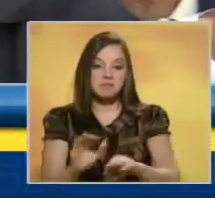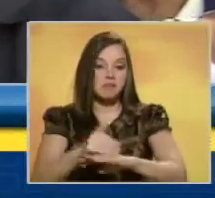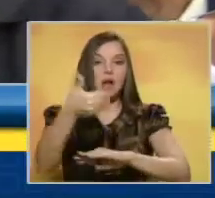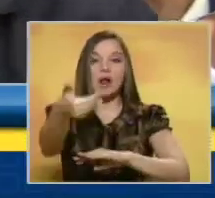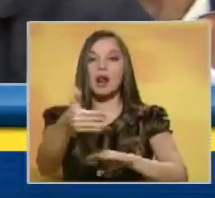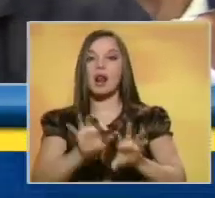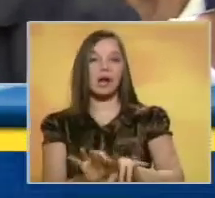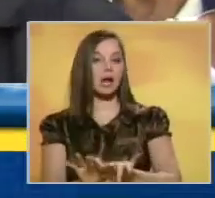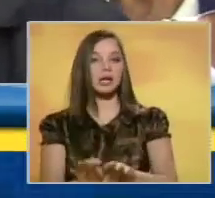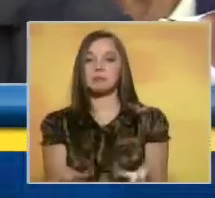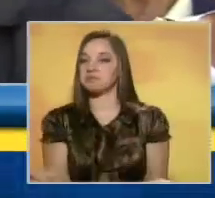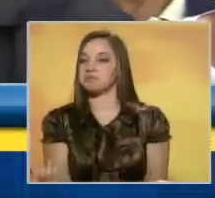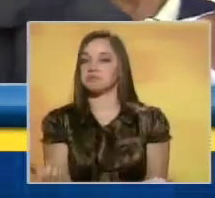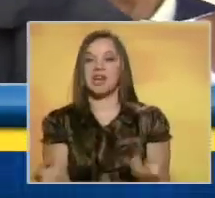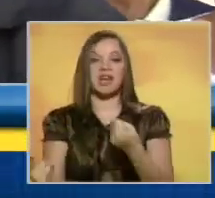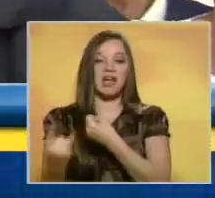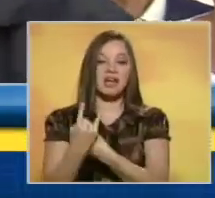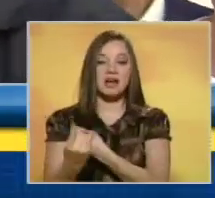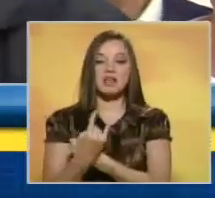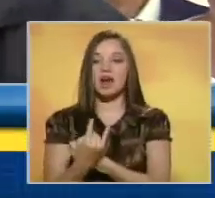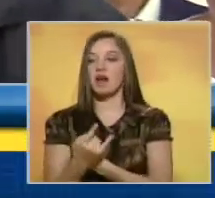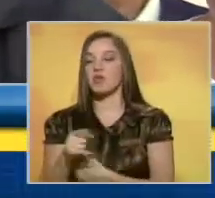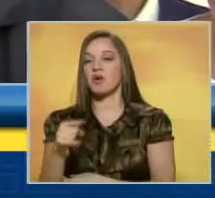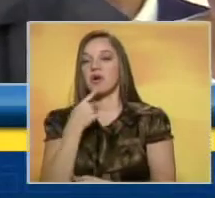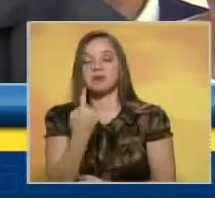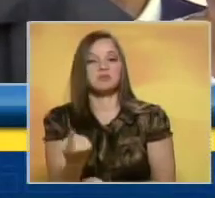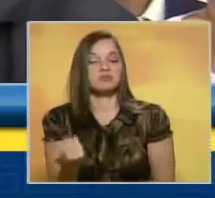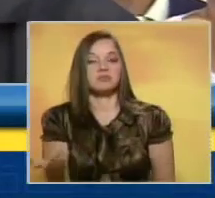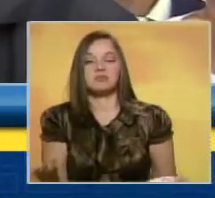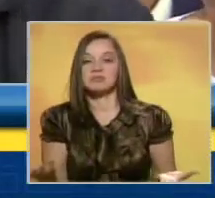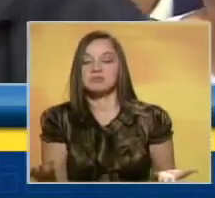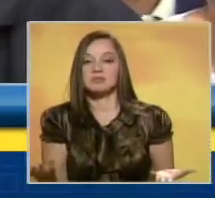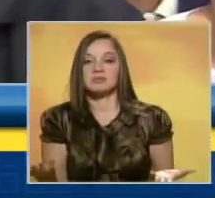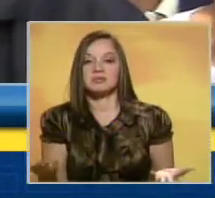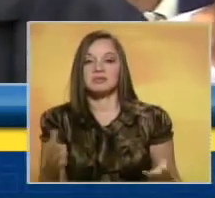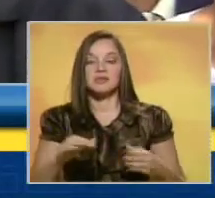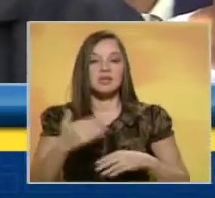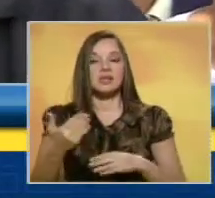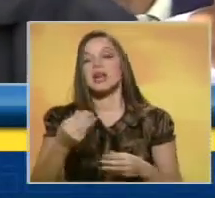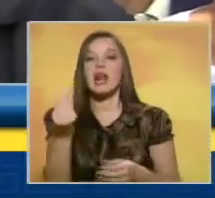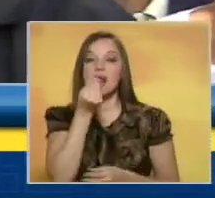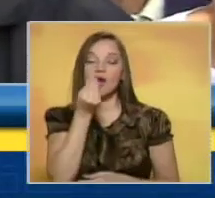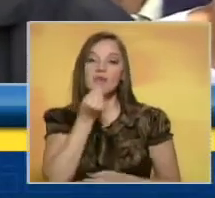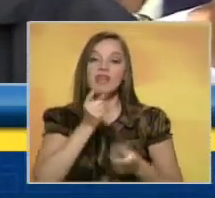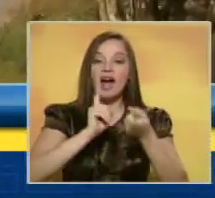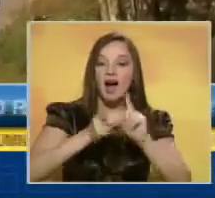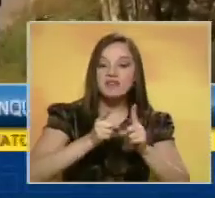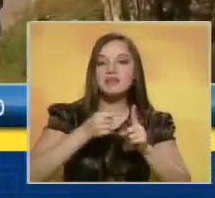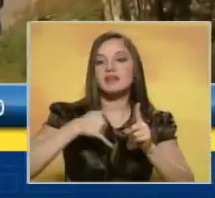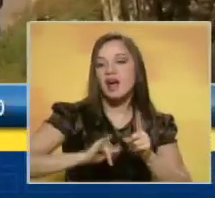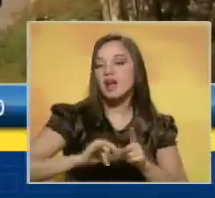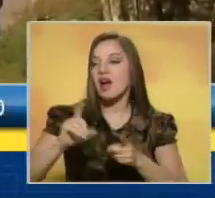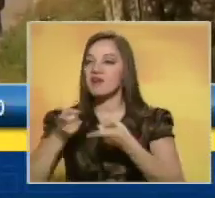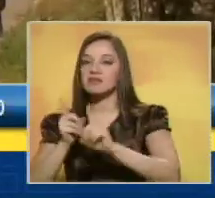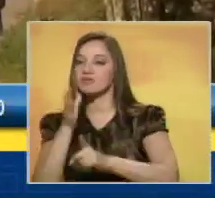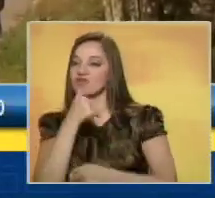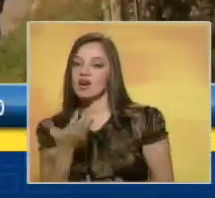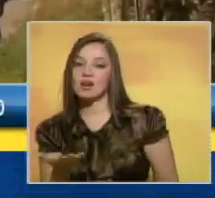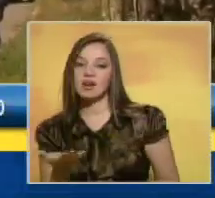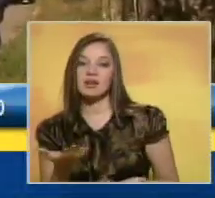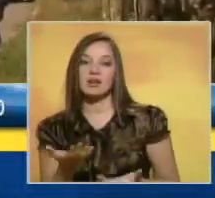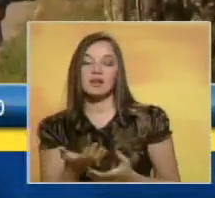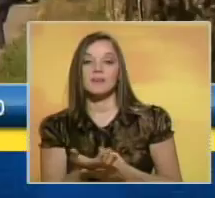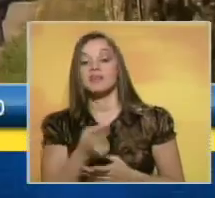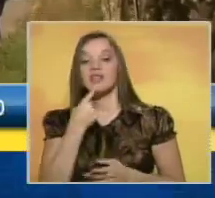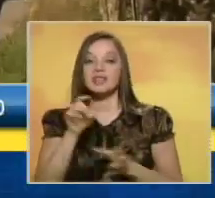niños, los engañados de segundo grado, no aparecen, donde la comida a veces está y no está. Además indican